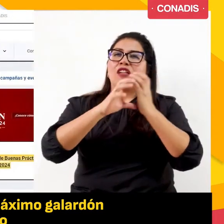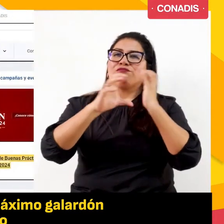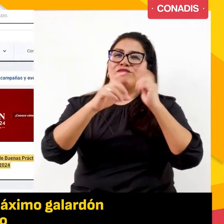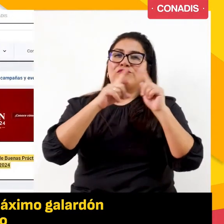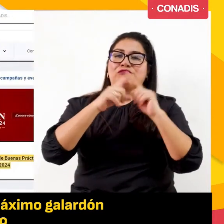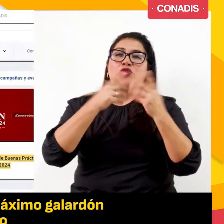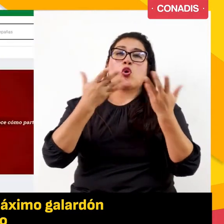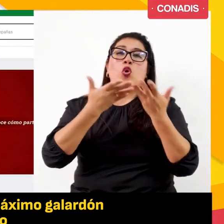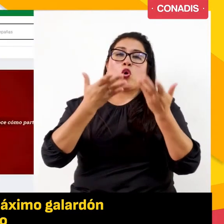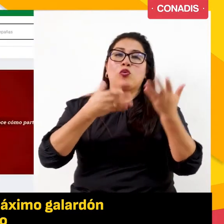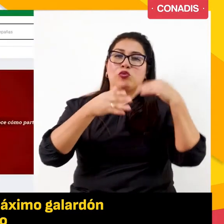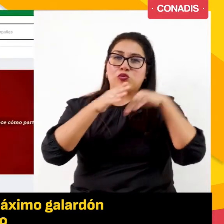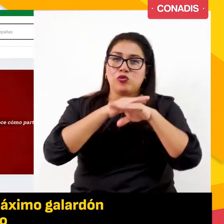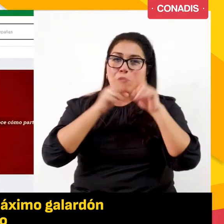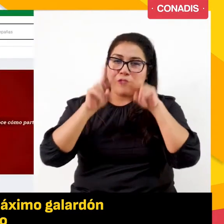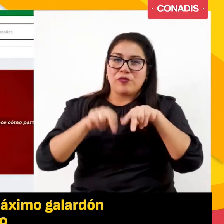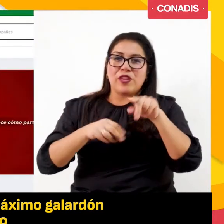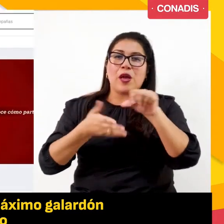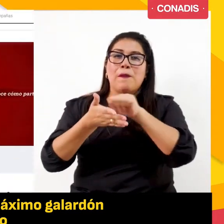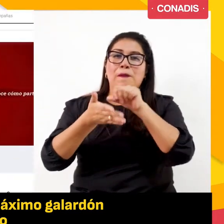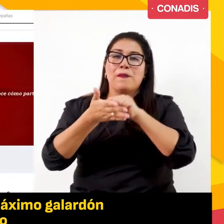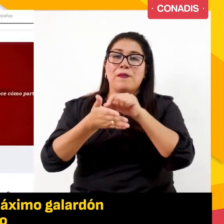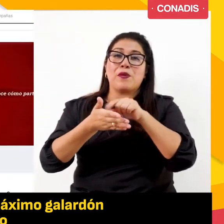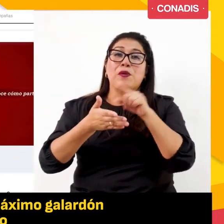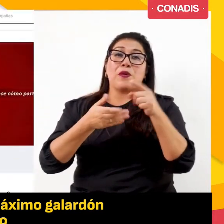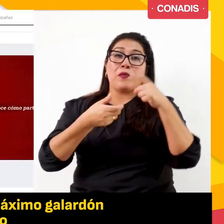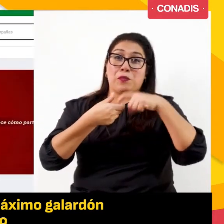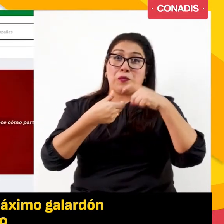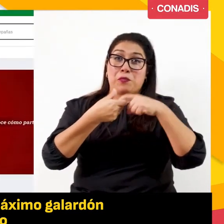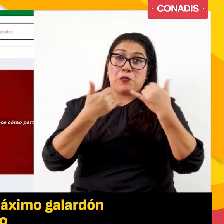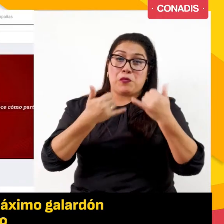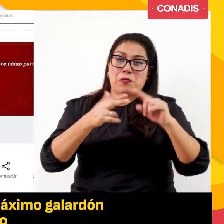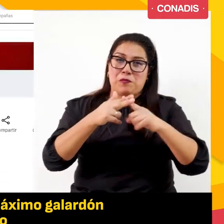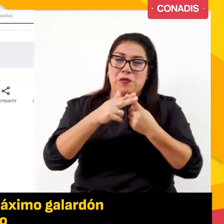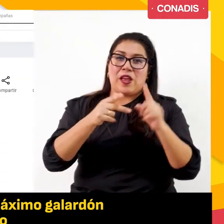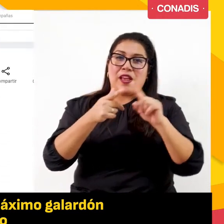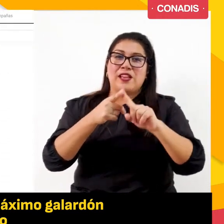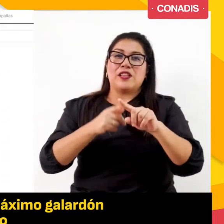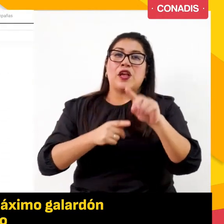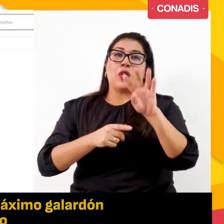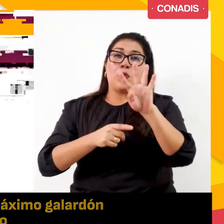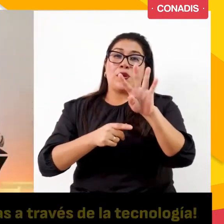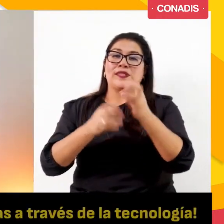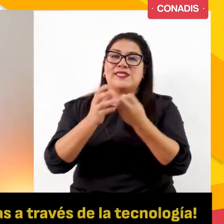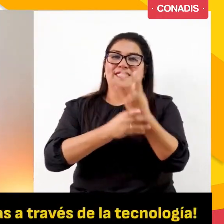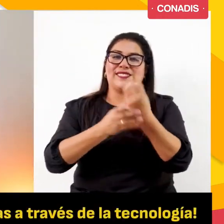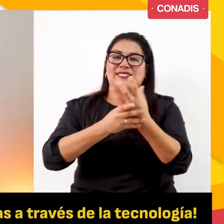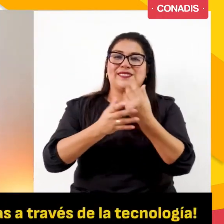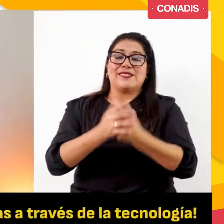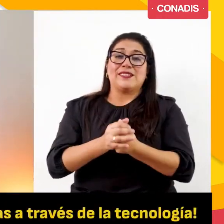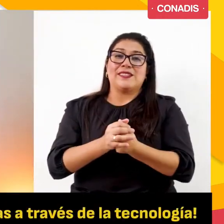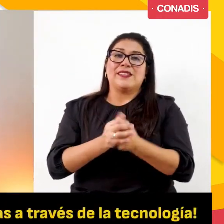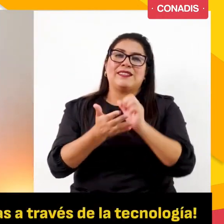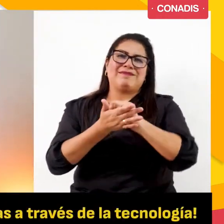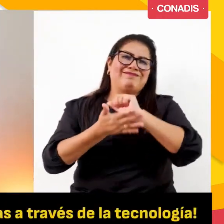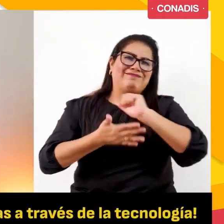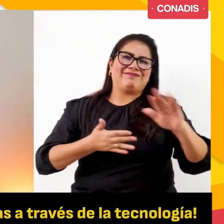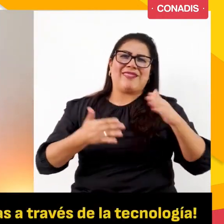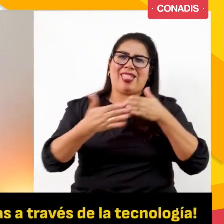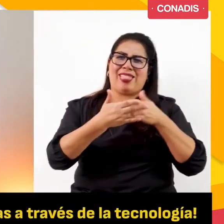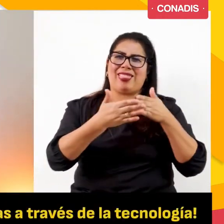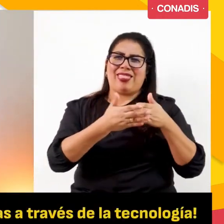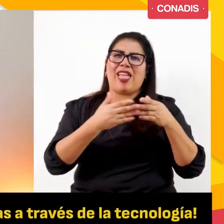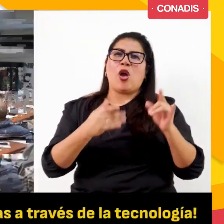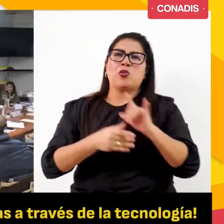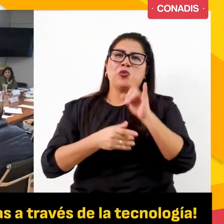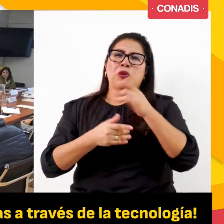transporte. Ingresa a las bases en nuestra web e inicia tu postulación virtual hasta el 4 de septiembre. El eliminando barreras a